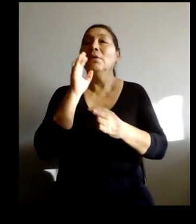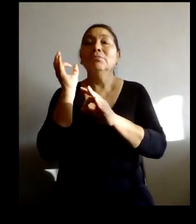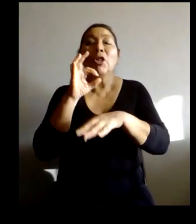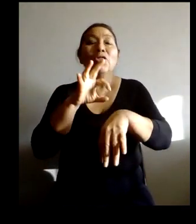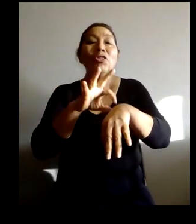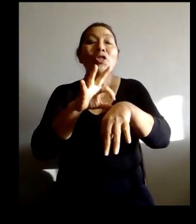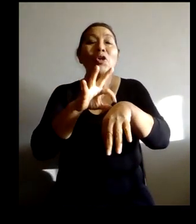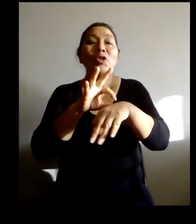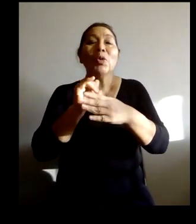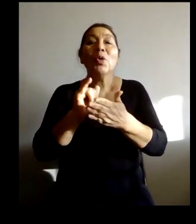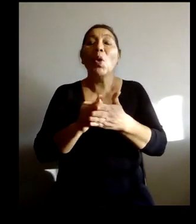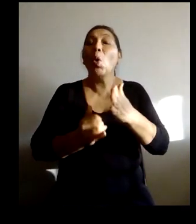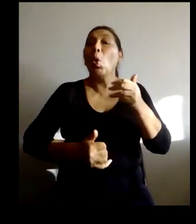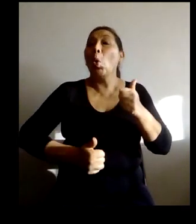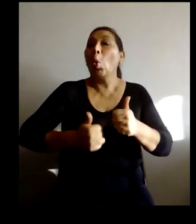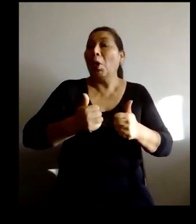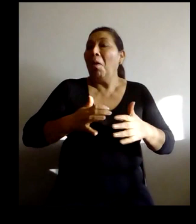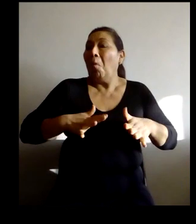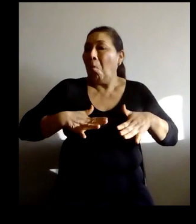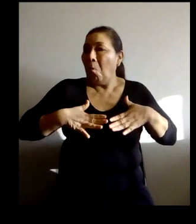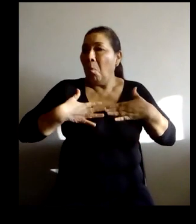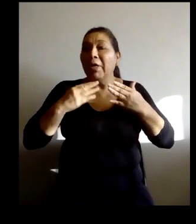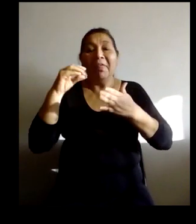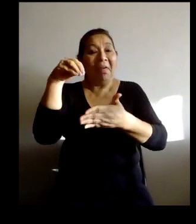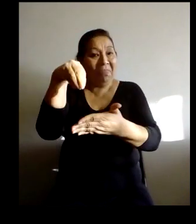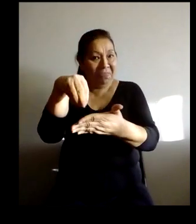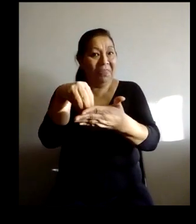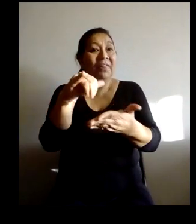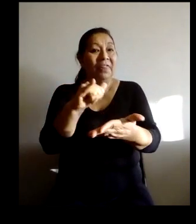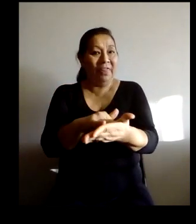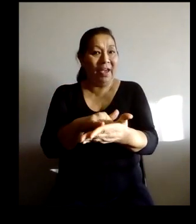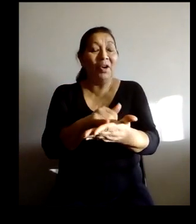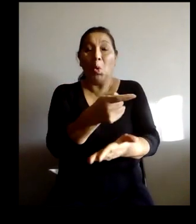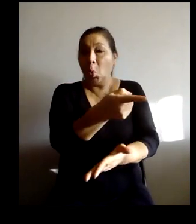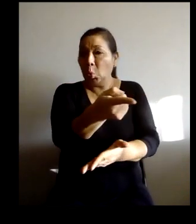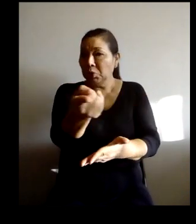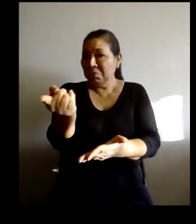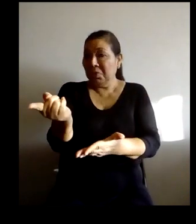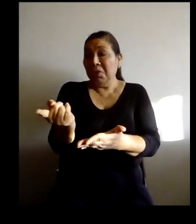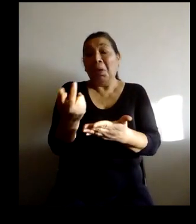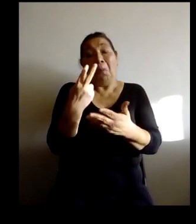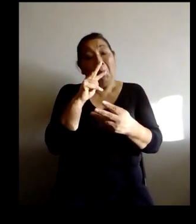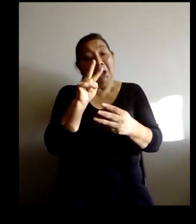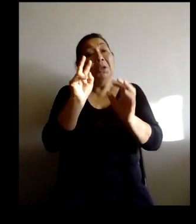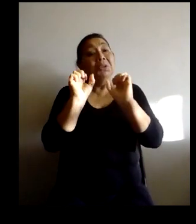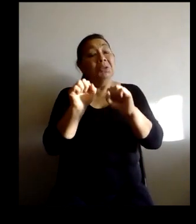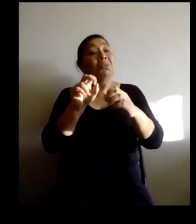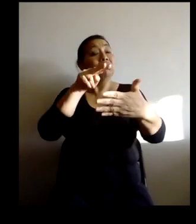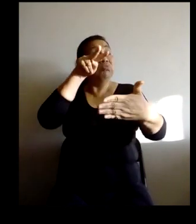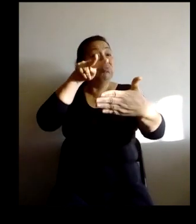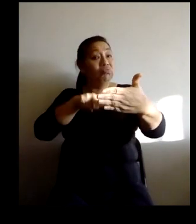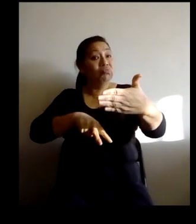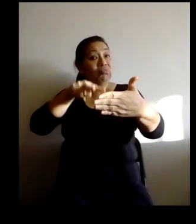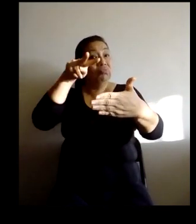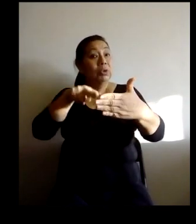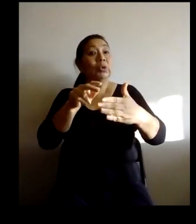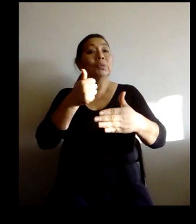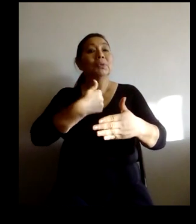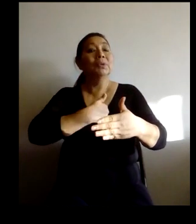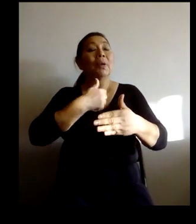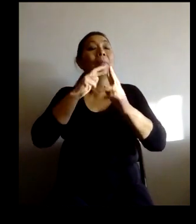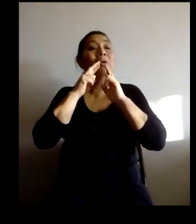debido sustento médico, en el cual le puedan dar ustedes un valor y evaluar